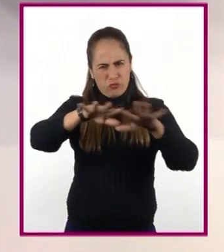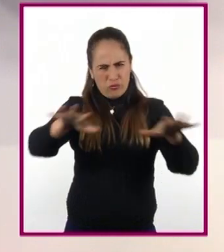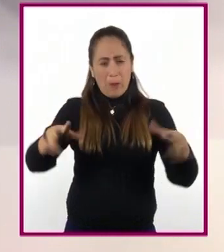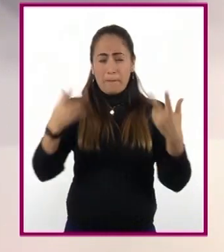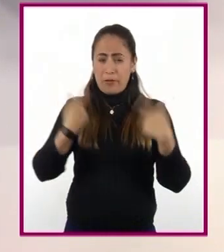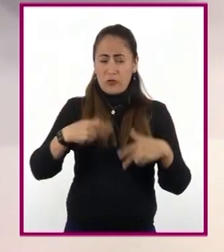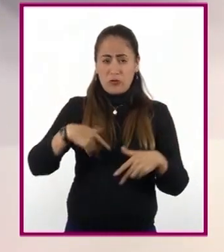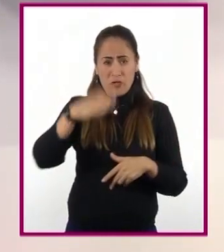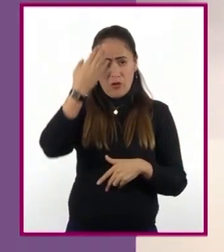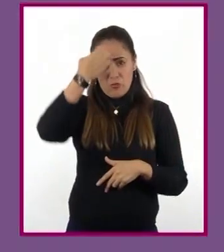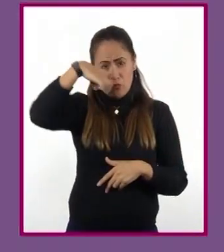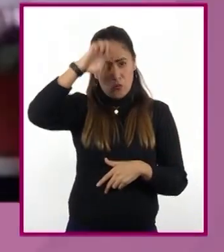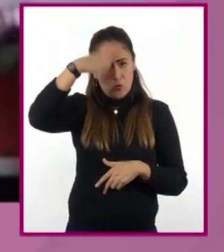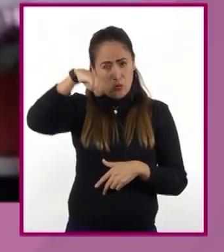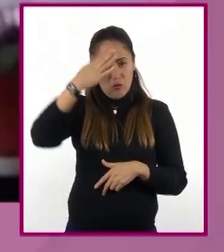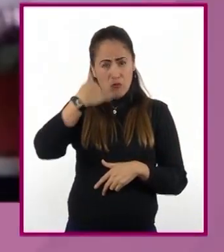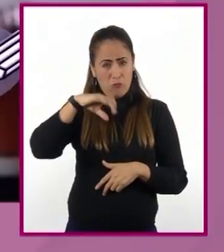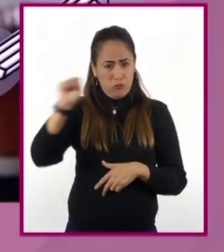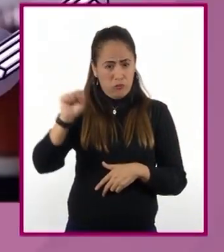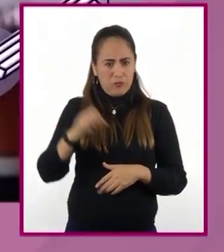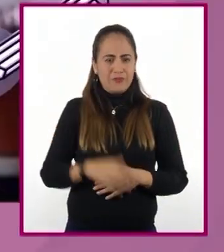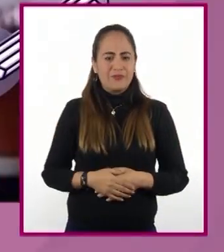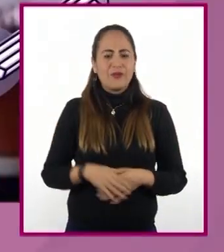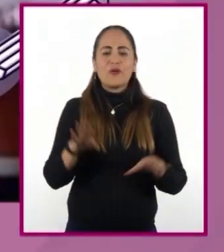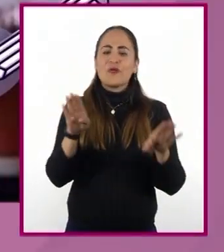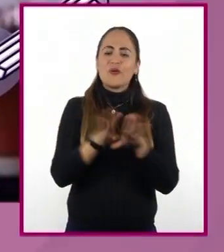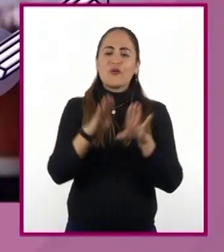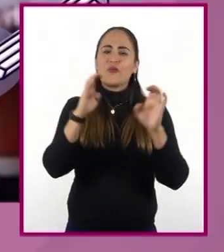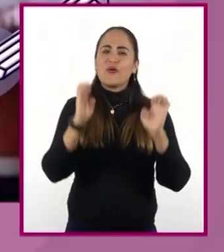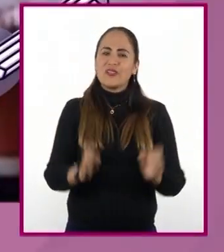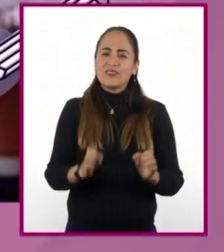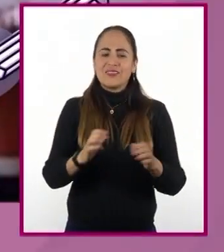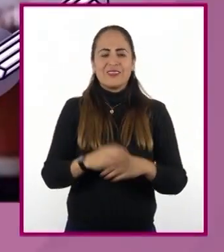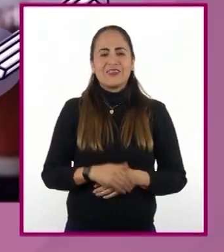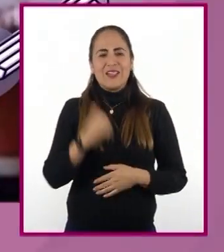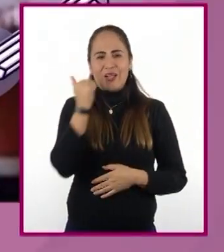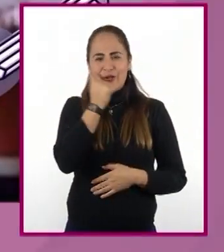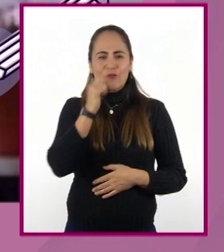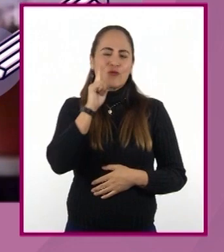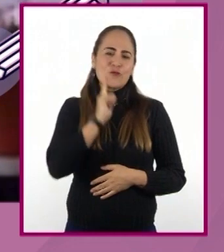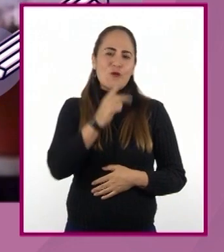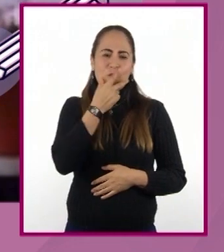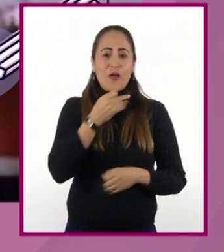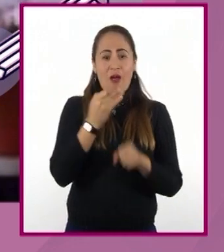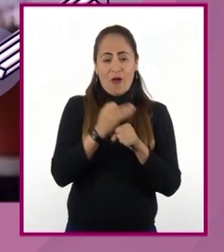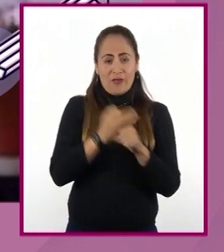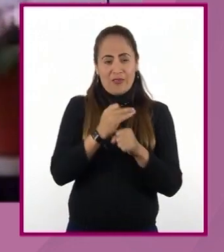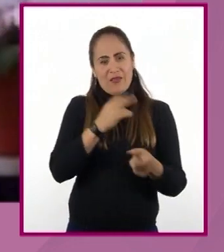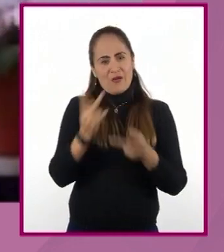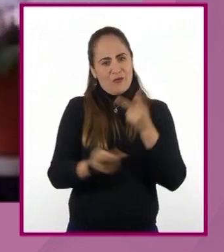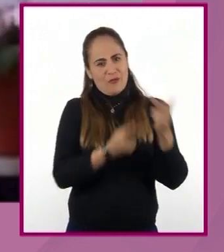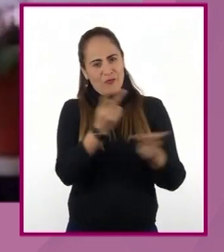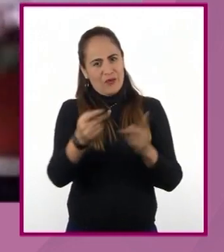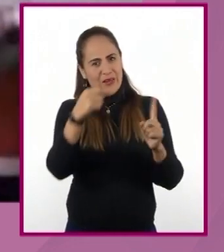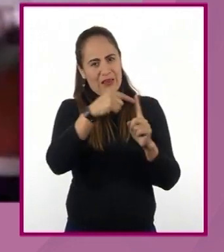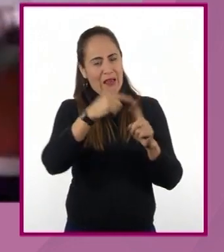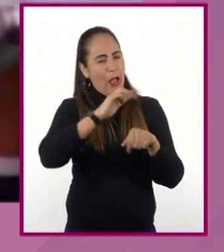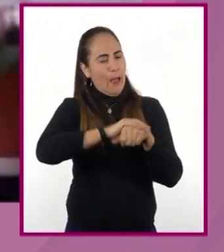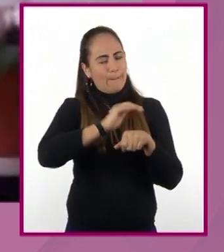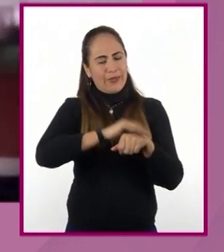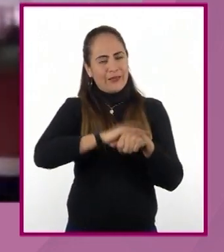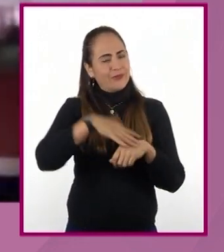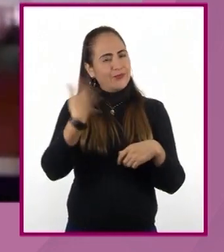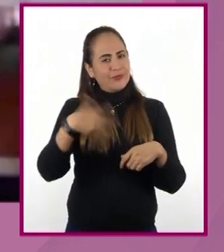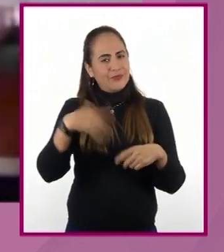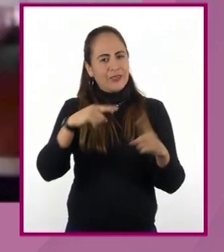experto. ¿Qué tal, alumnos y alumnas? Preparé una entrevista muy interesante con un gran amigo. Él